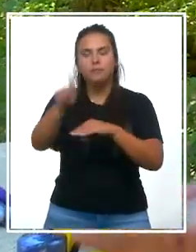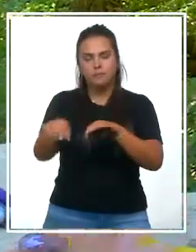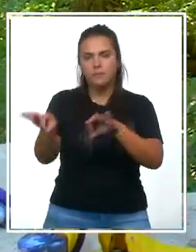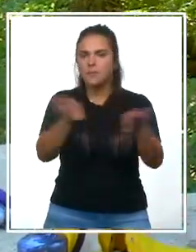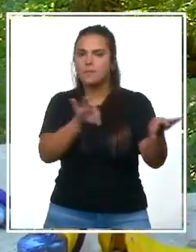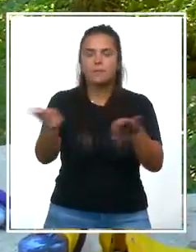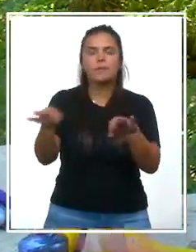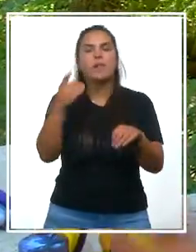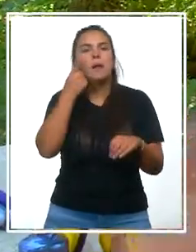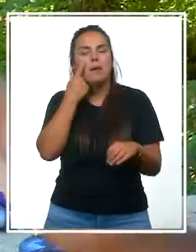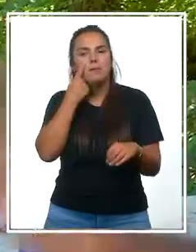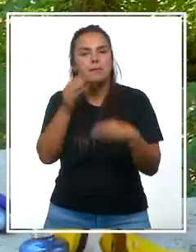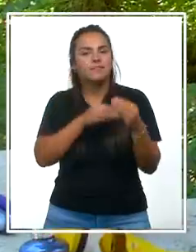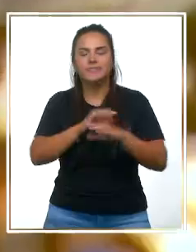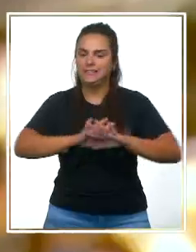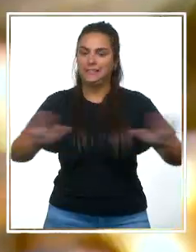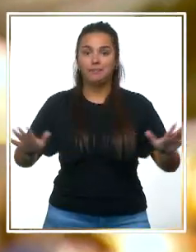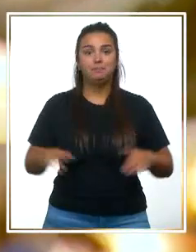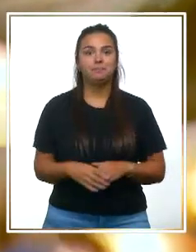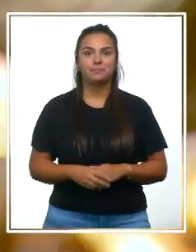también el material y listo.